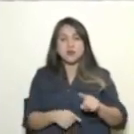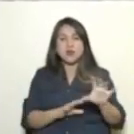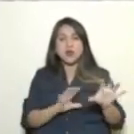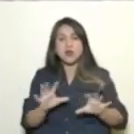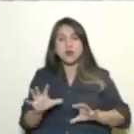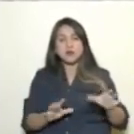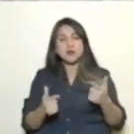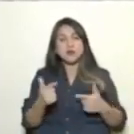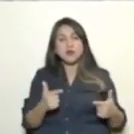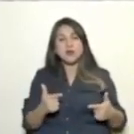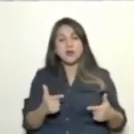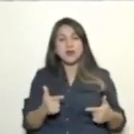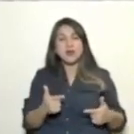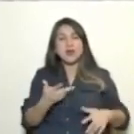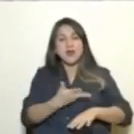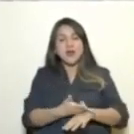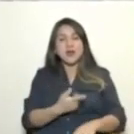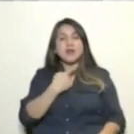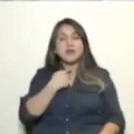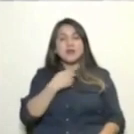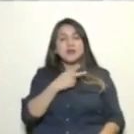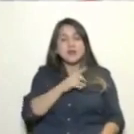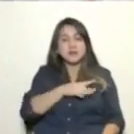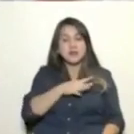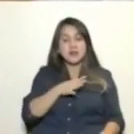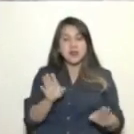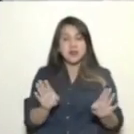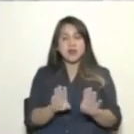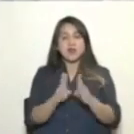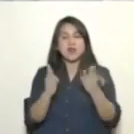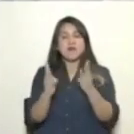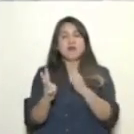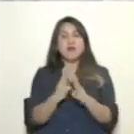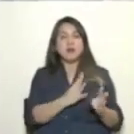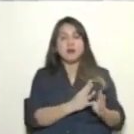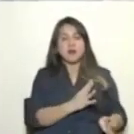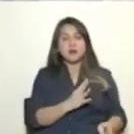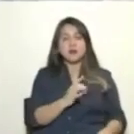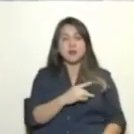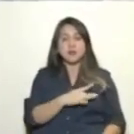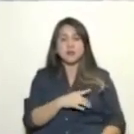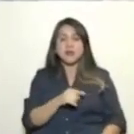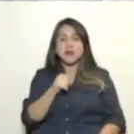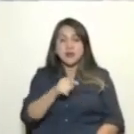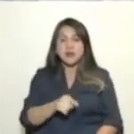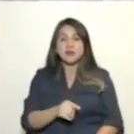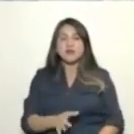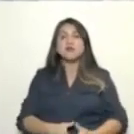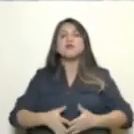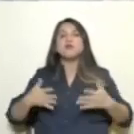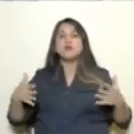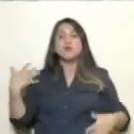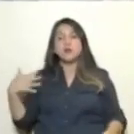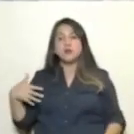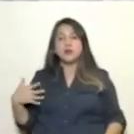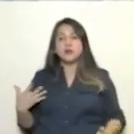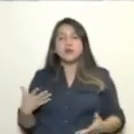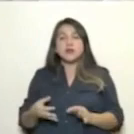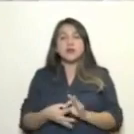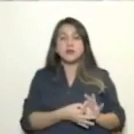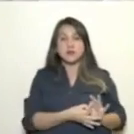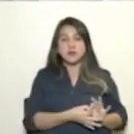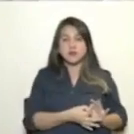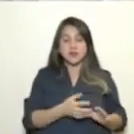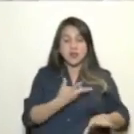exterior sirva a los intereses de Chile y me abra mercados y qué sé yo. Eso es lo importante. Entonces, aquí va